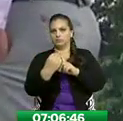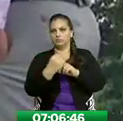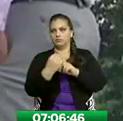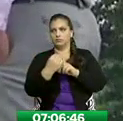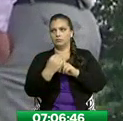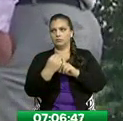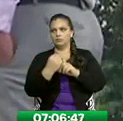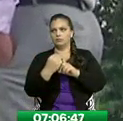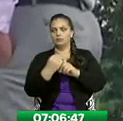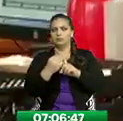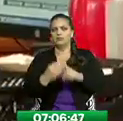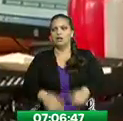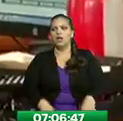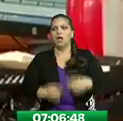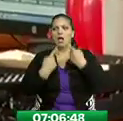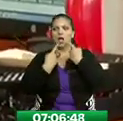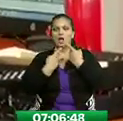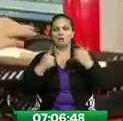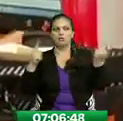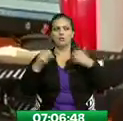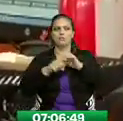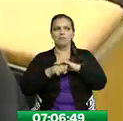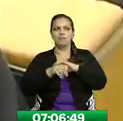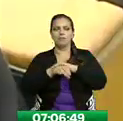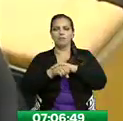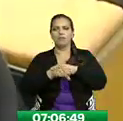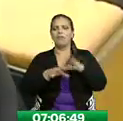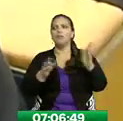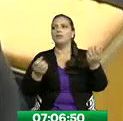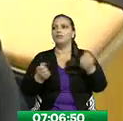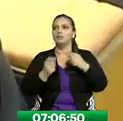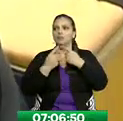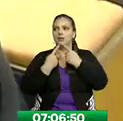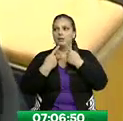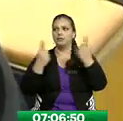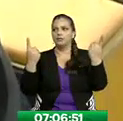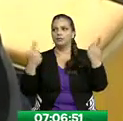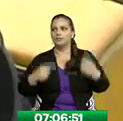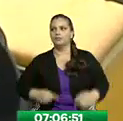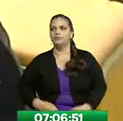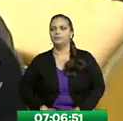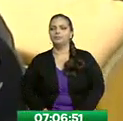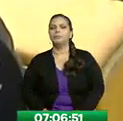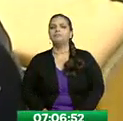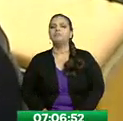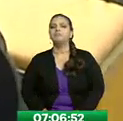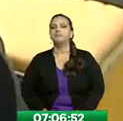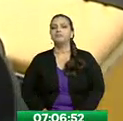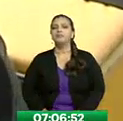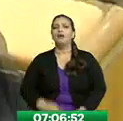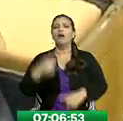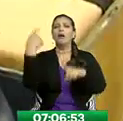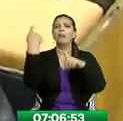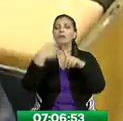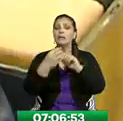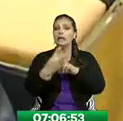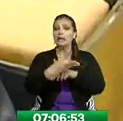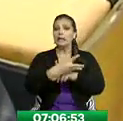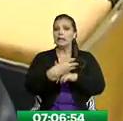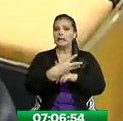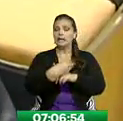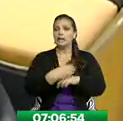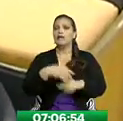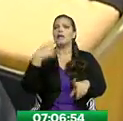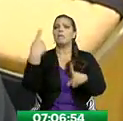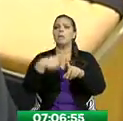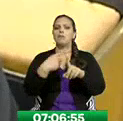las plataformas, ahora deberán pagar IVA. Yo creo que sí se va a ver afectado. Va a bajar bastante. Nosotros somos